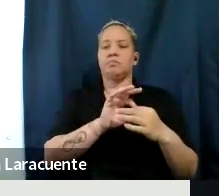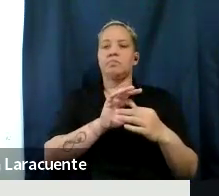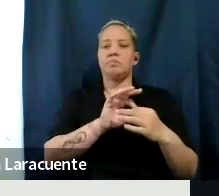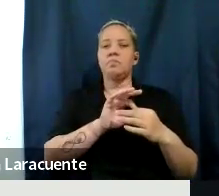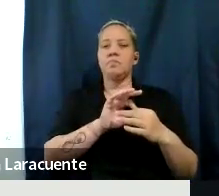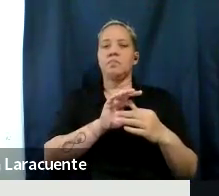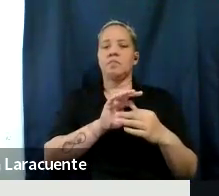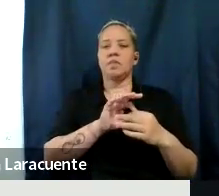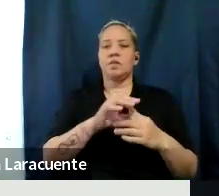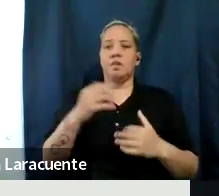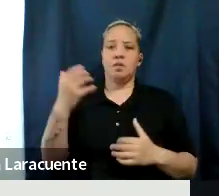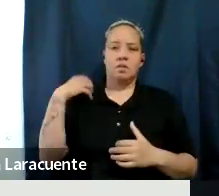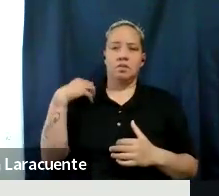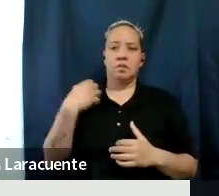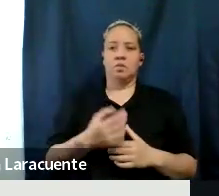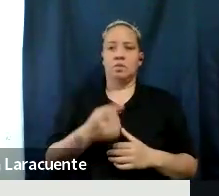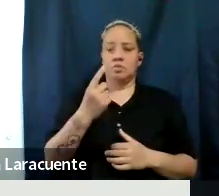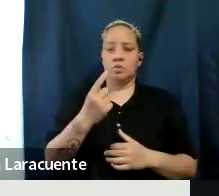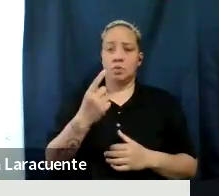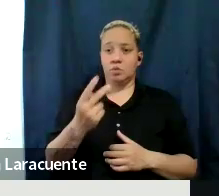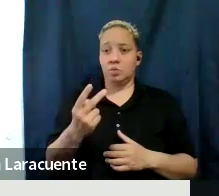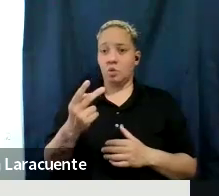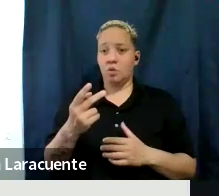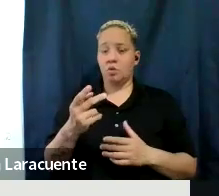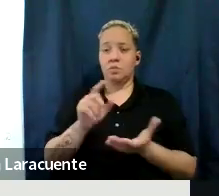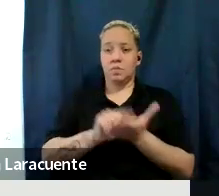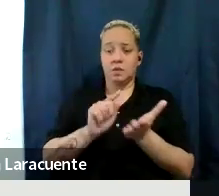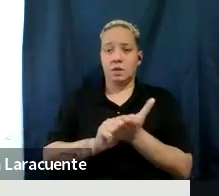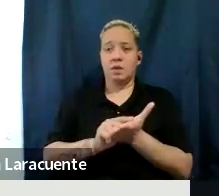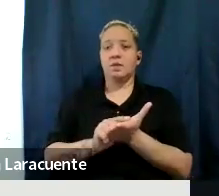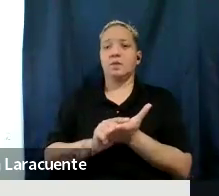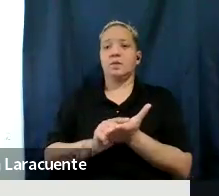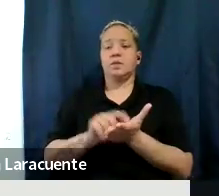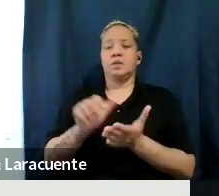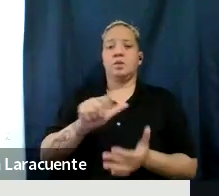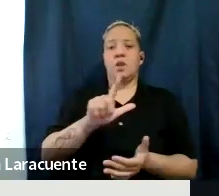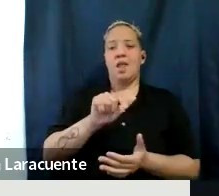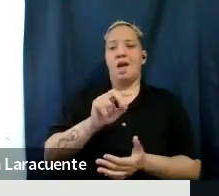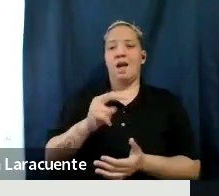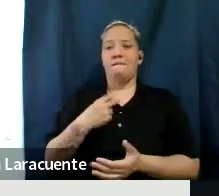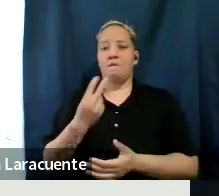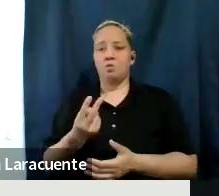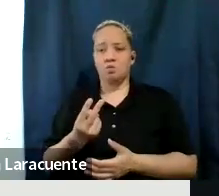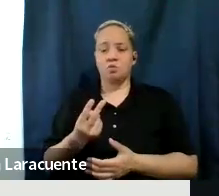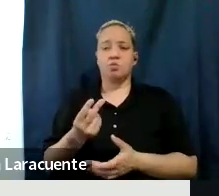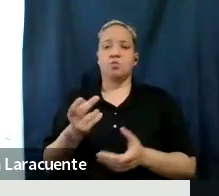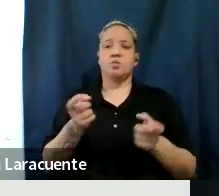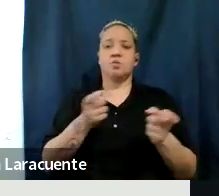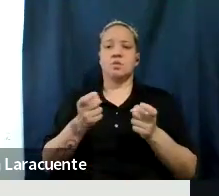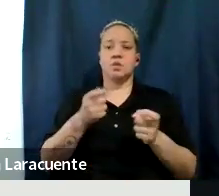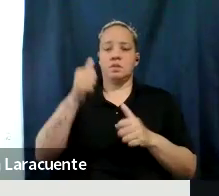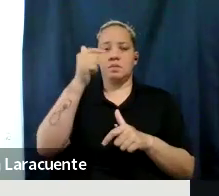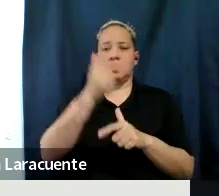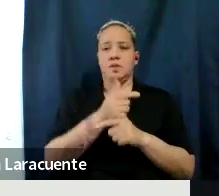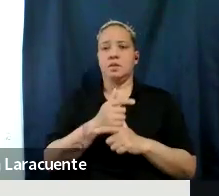el director de uno de los dos diarios españoles en Nueva York, el otro era La Voz. El que dirigía el hermano de